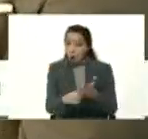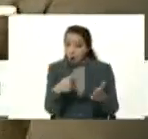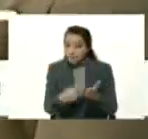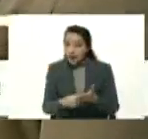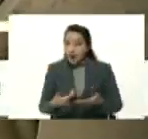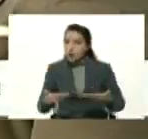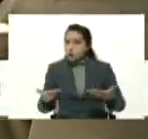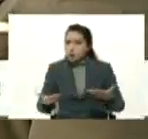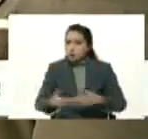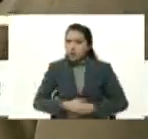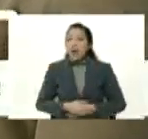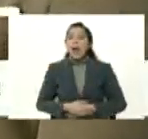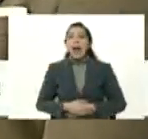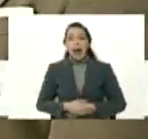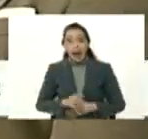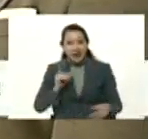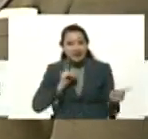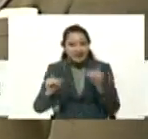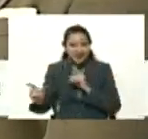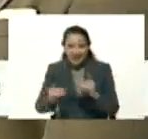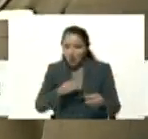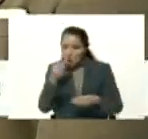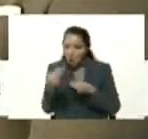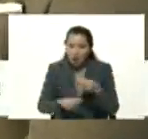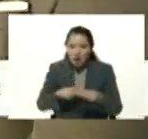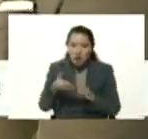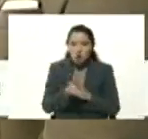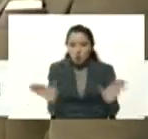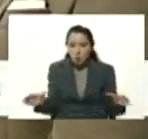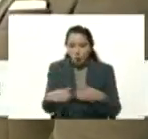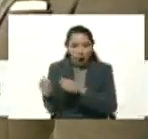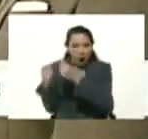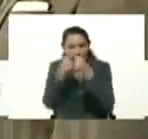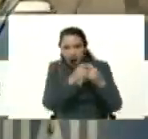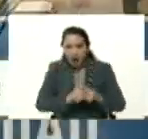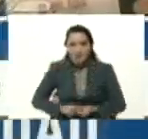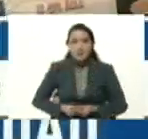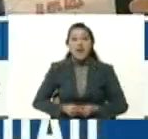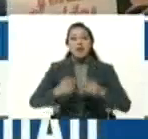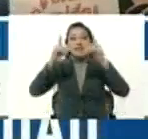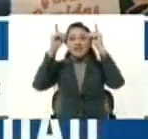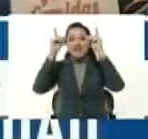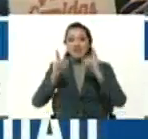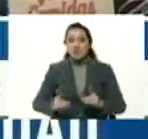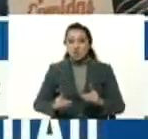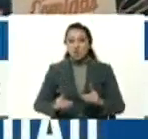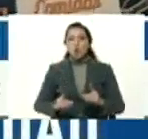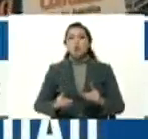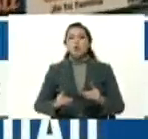surgieron del diálogo en el Consejo Nacional de Economía. Una de las mediciones,